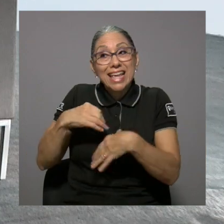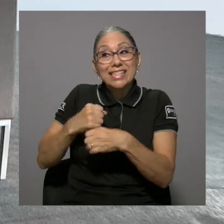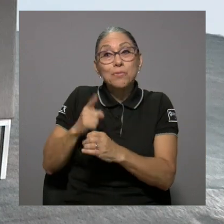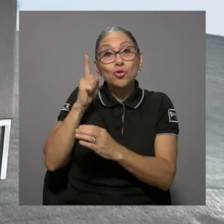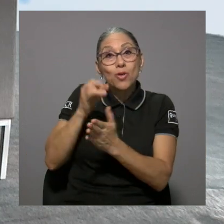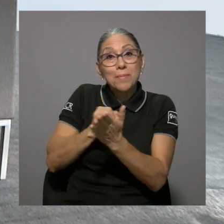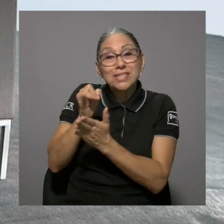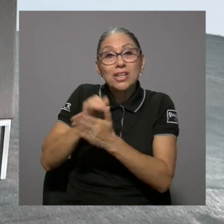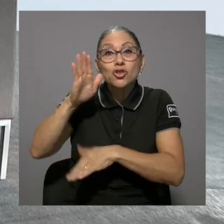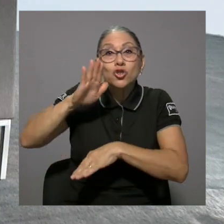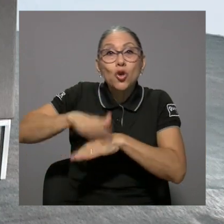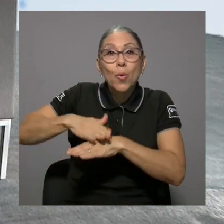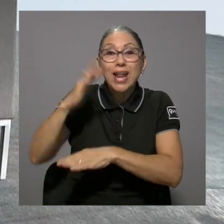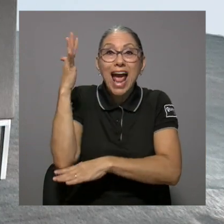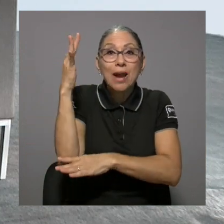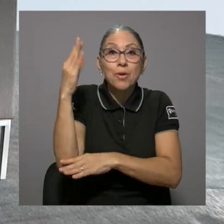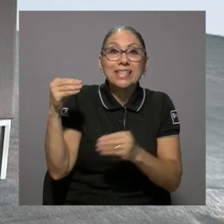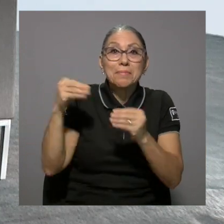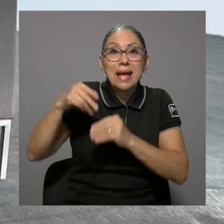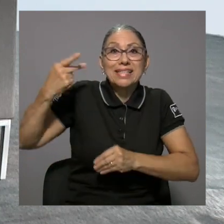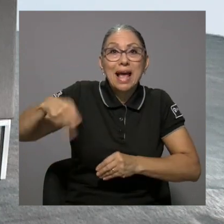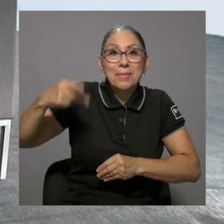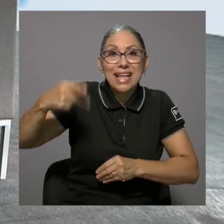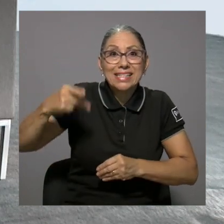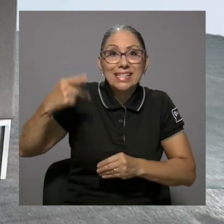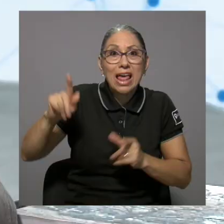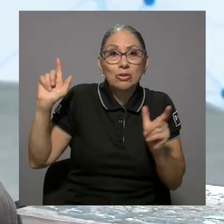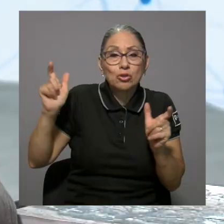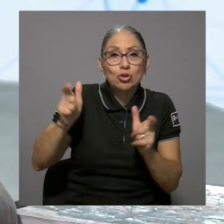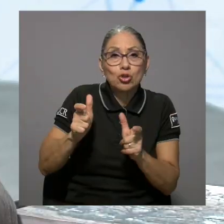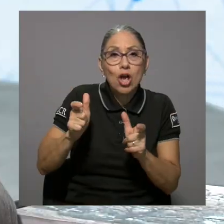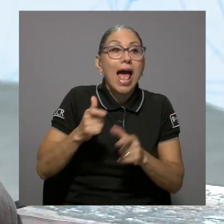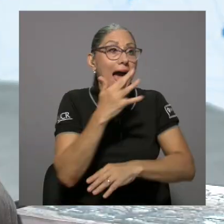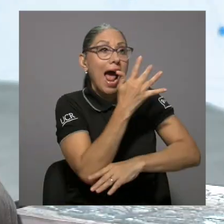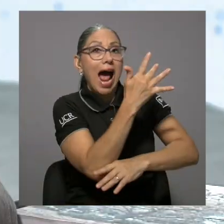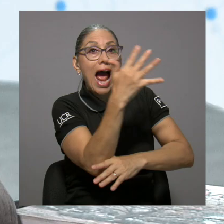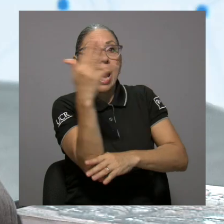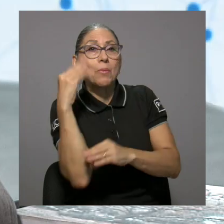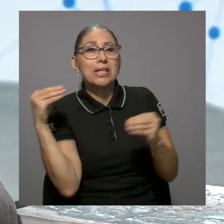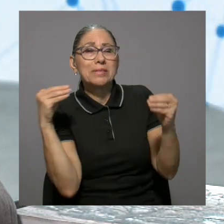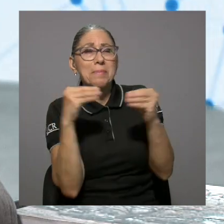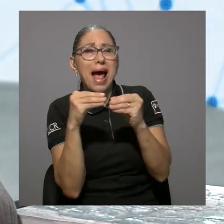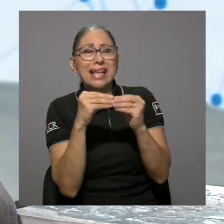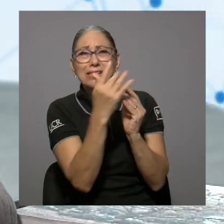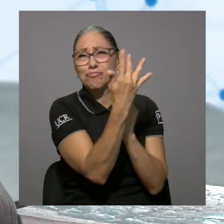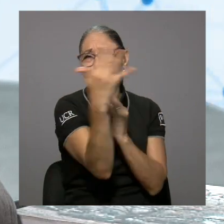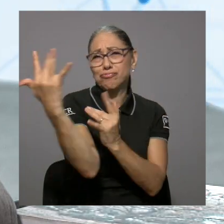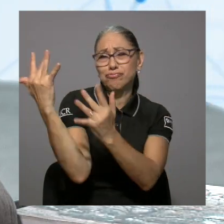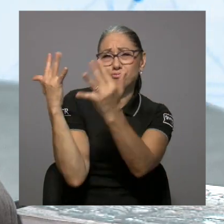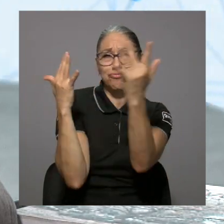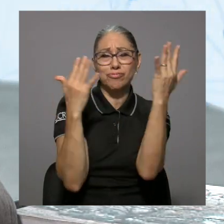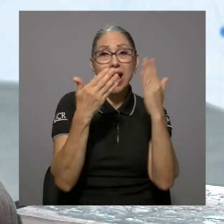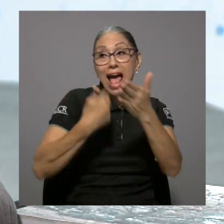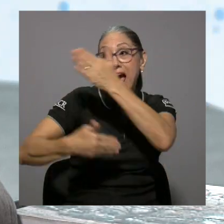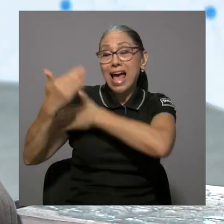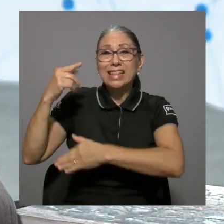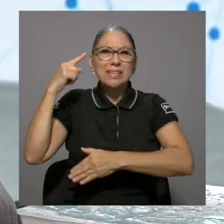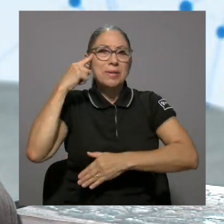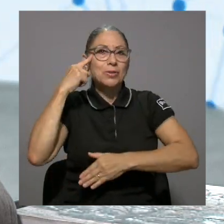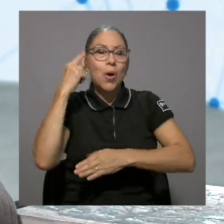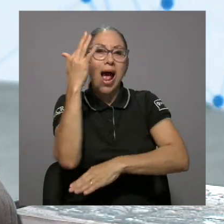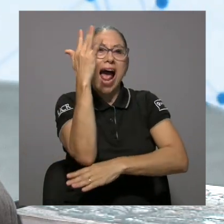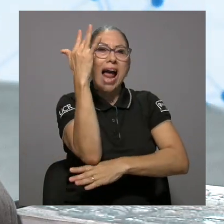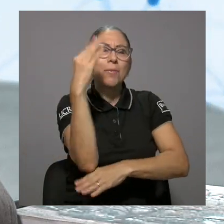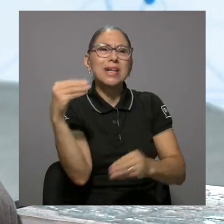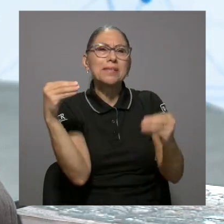árboles amenazados, de los más abundantes. En algún momento pues, se pensó en los árboles